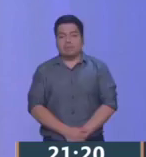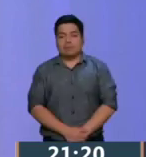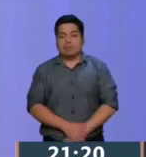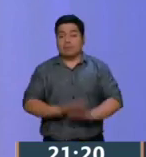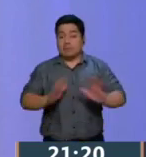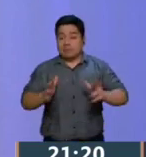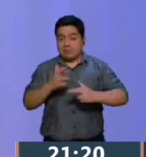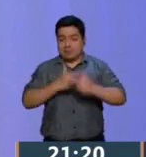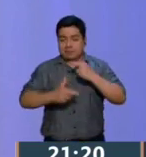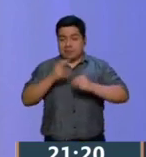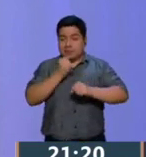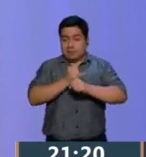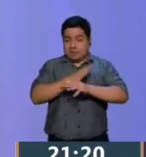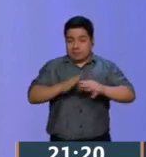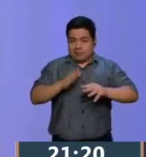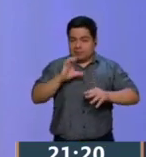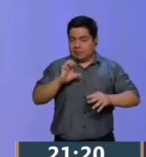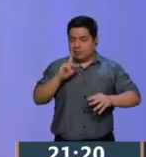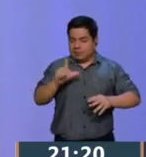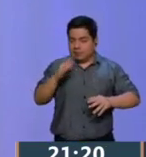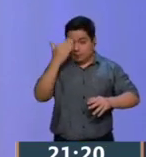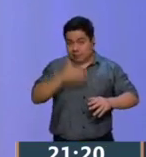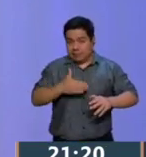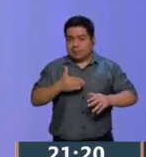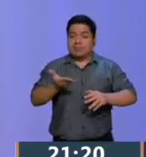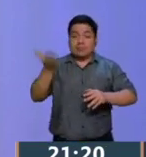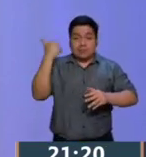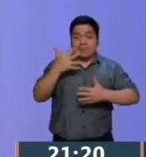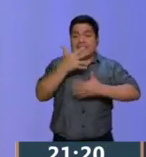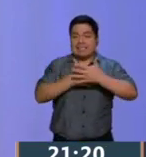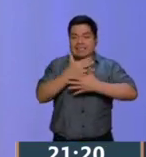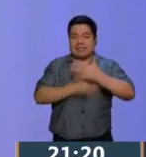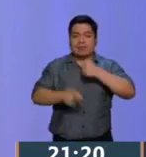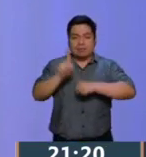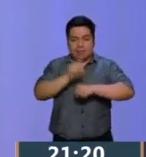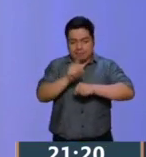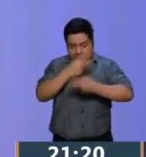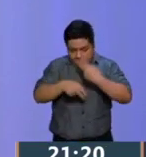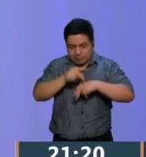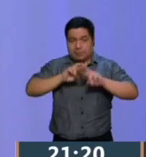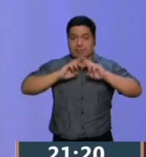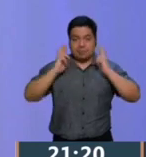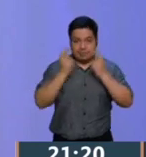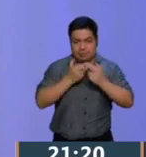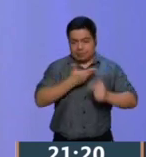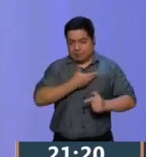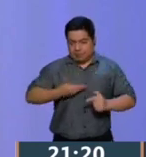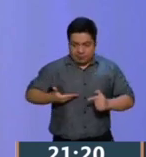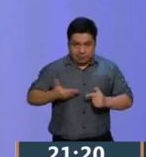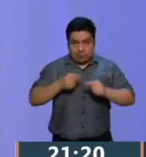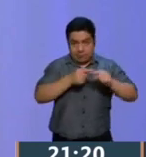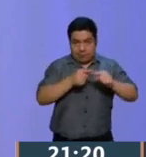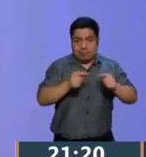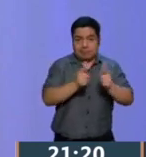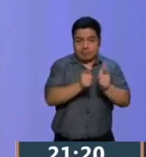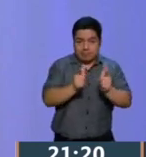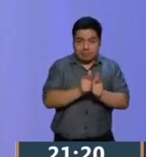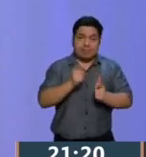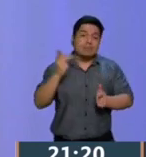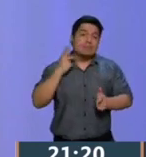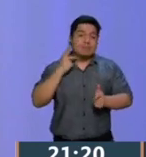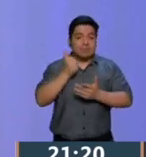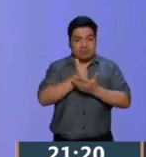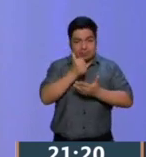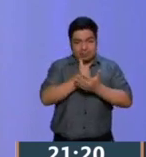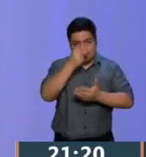Ya estamos de regreso en Informe Capital y como lo prometió desde deuda, hace 15 días estuvimos aquí con los presidentes de los partidos en la Ciudad de México, de las